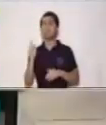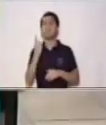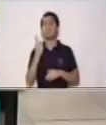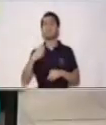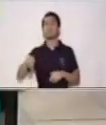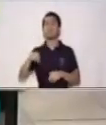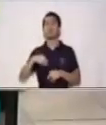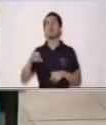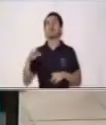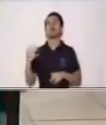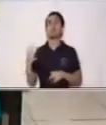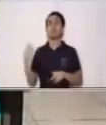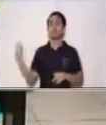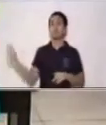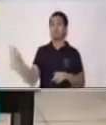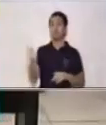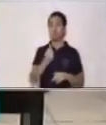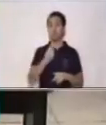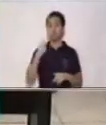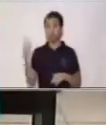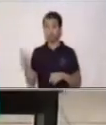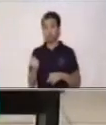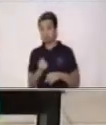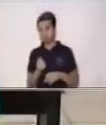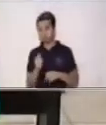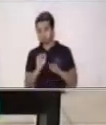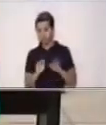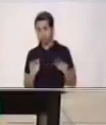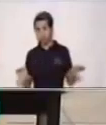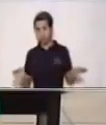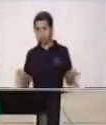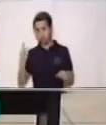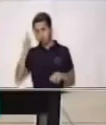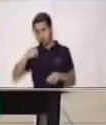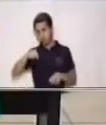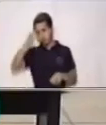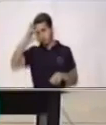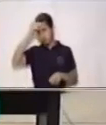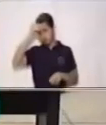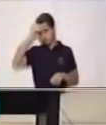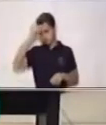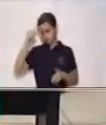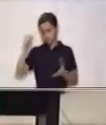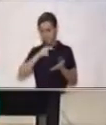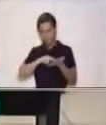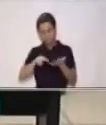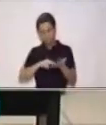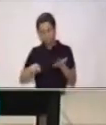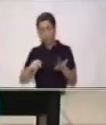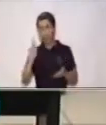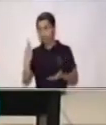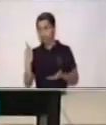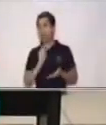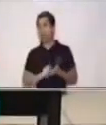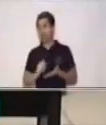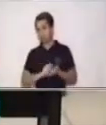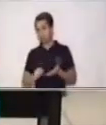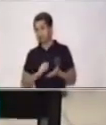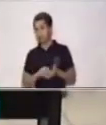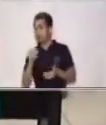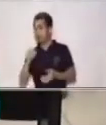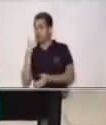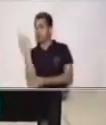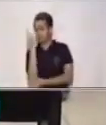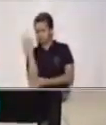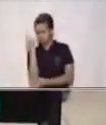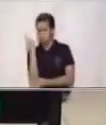chicos y chicas tienen que aprender el proceso de lectoescritura. Este es un proceso importante, es bonito,